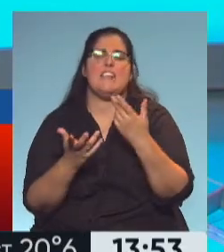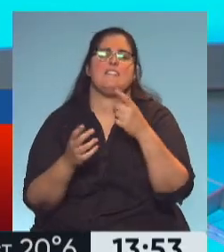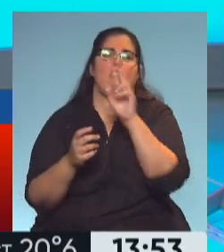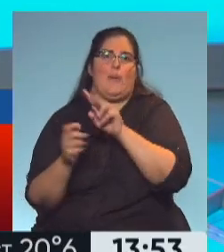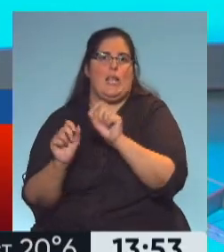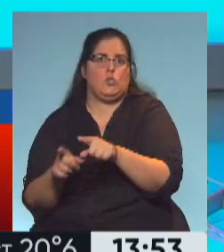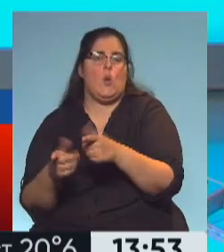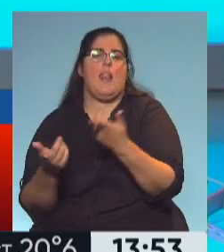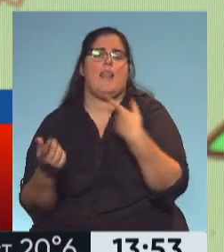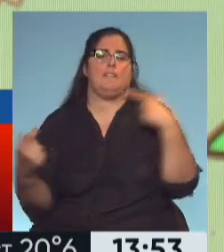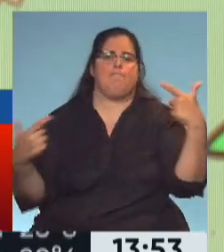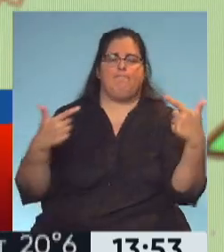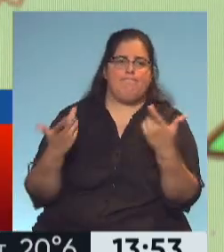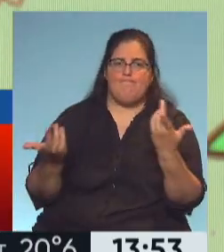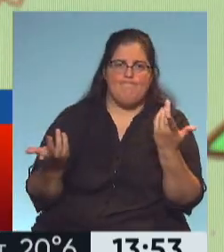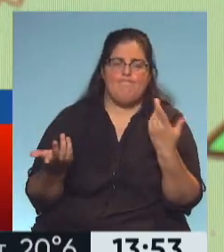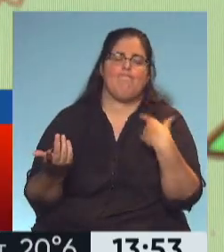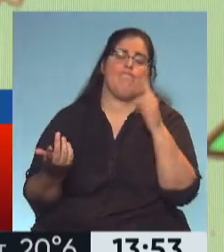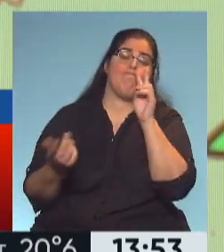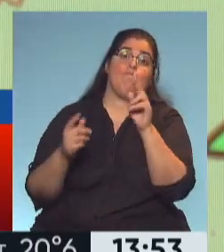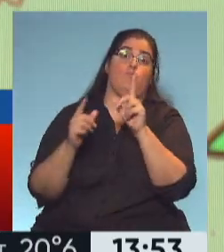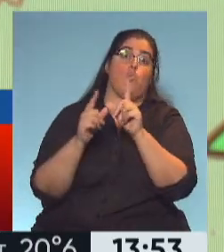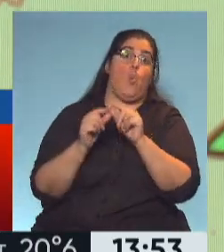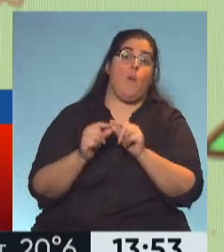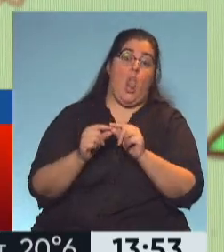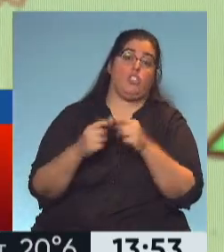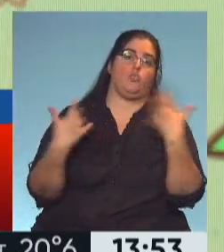se están combatiendo, pero vemos por los números muy